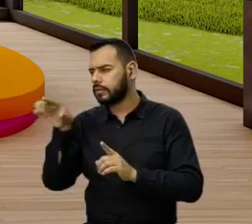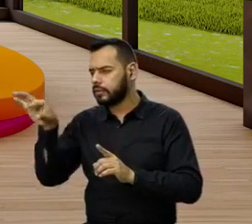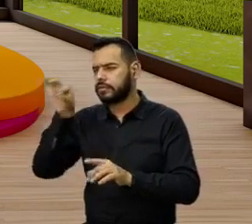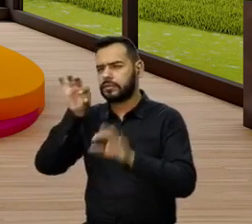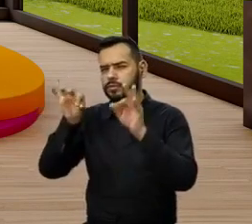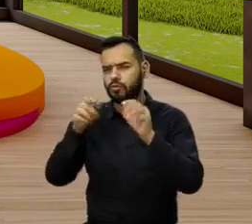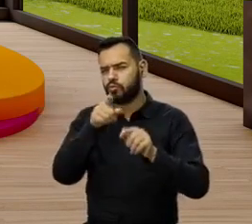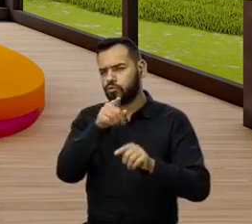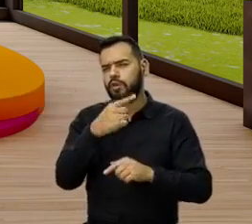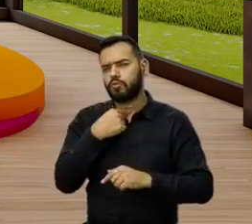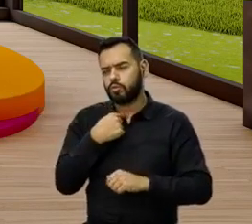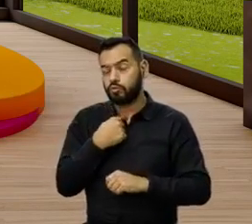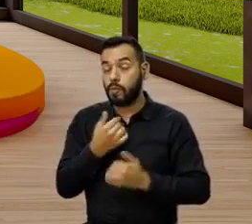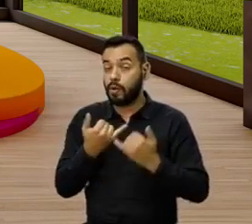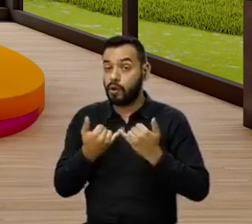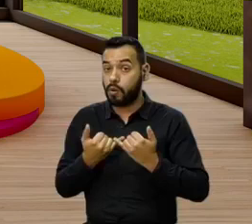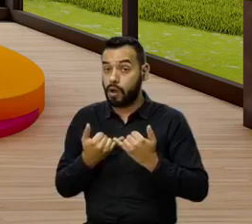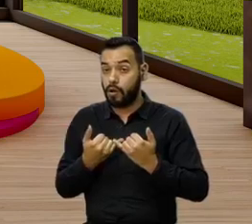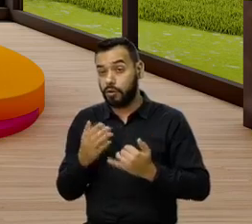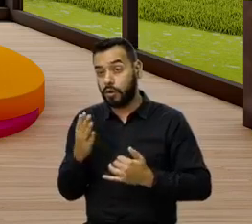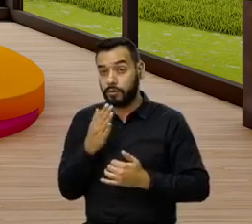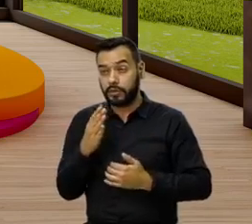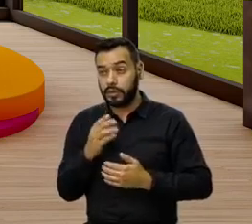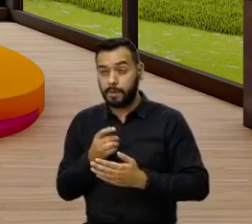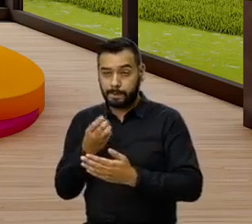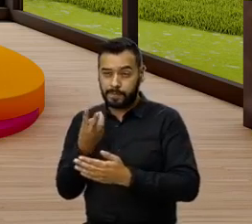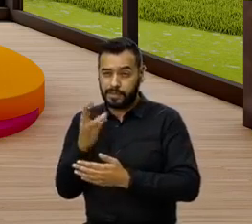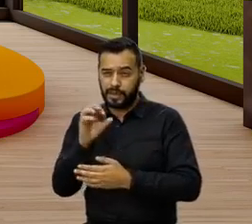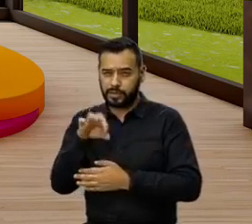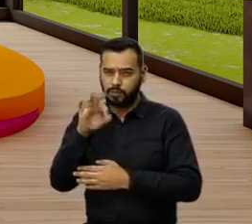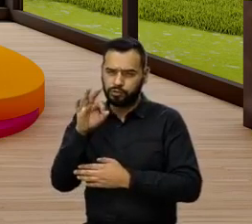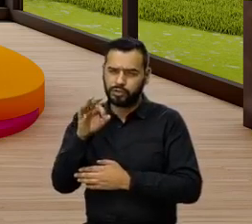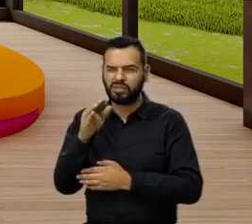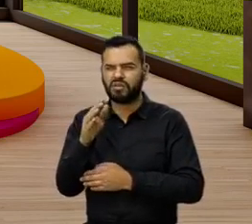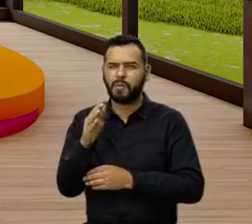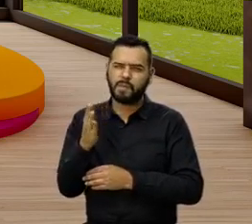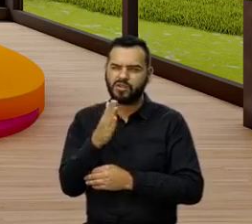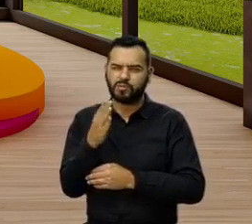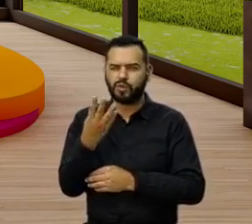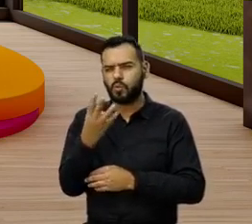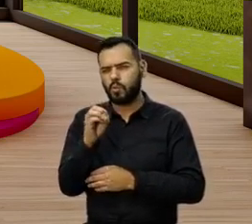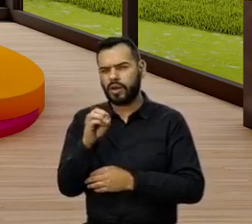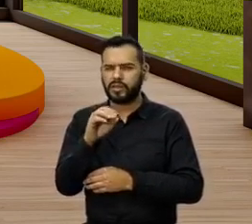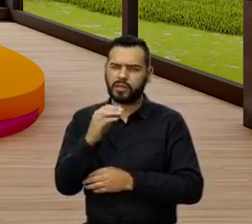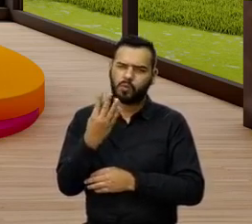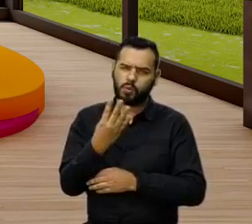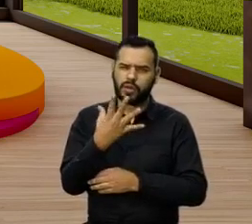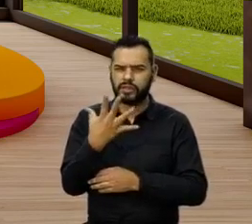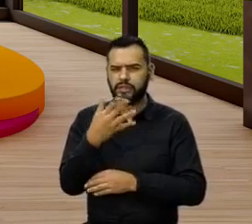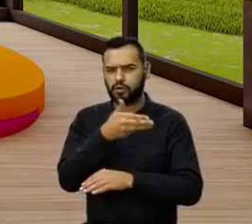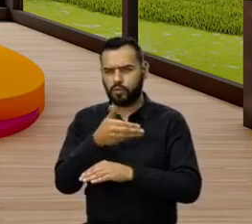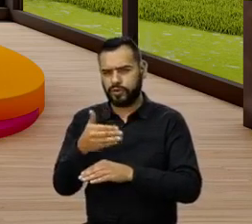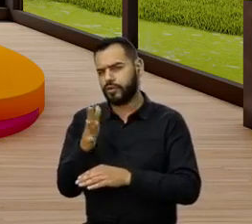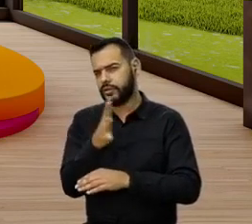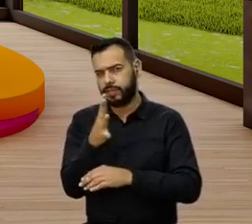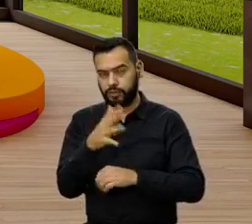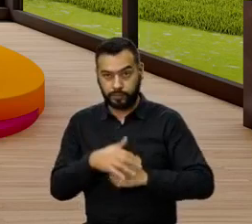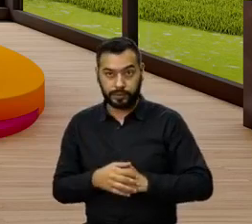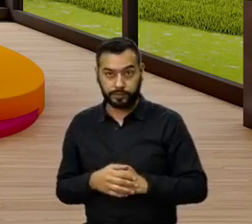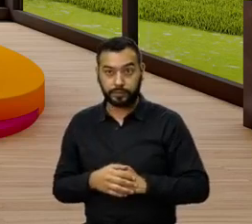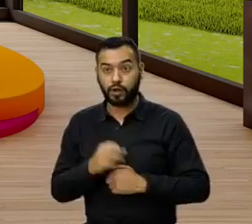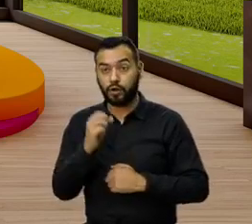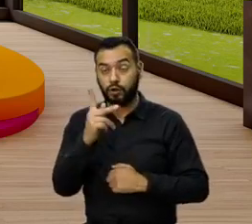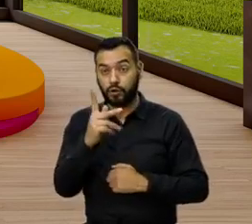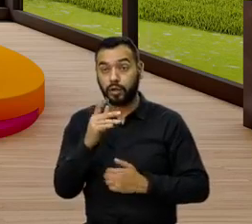le llamen la atención pero en este momento si nos fuéramos a una inicial del 30 por ciento estamos hablando de 40 45 millones de pesos alrededor